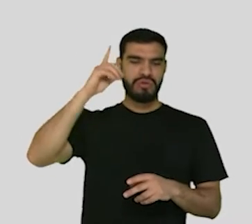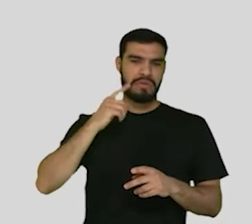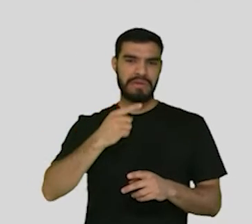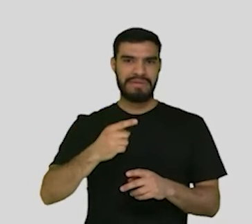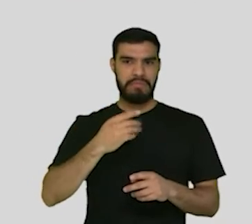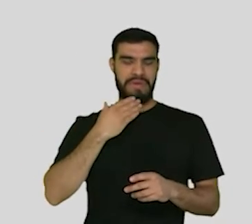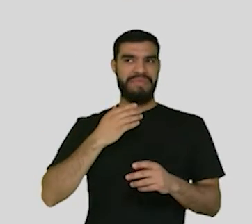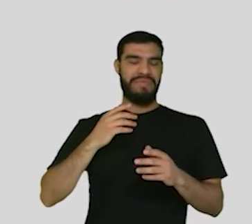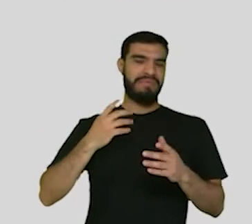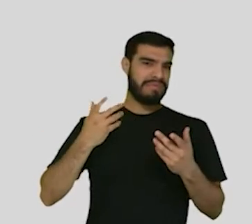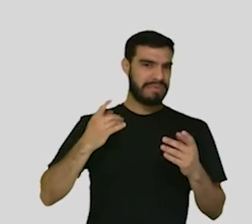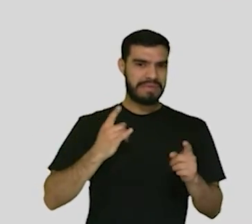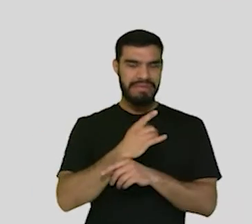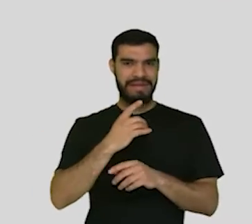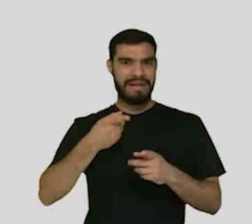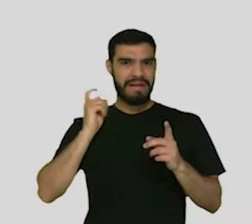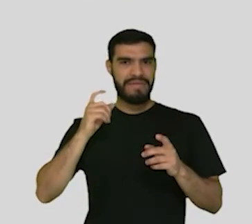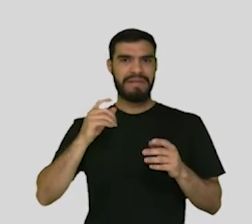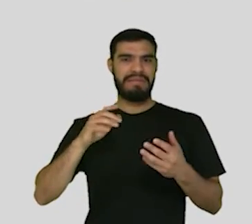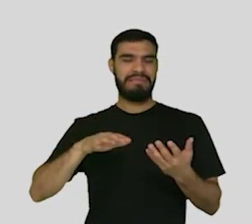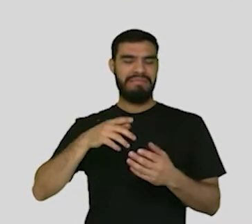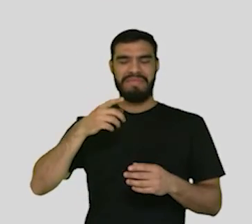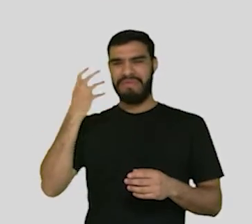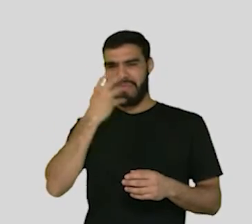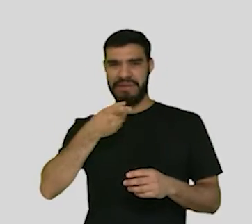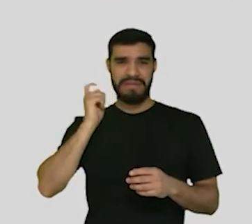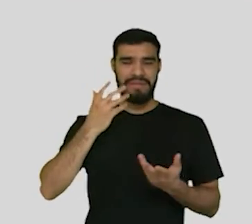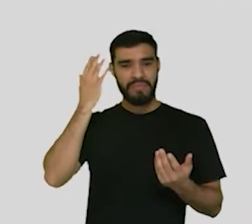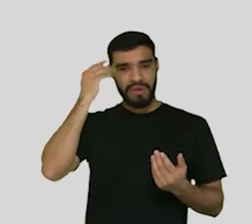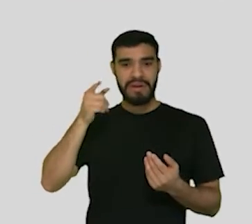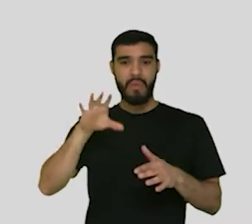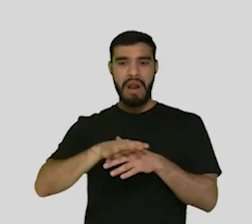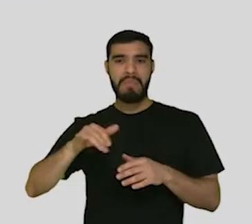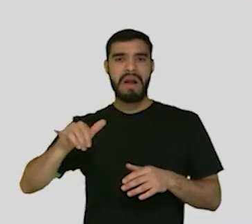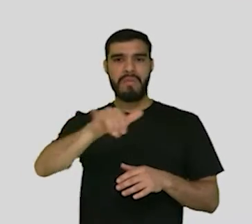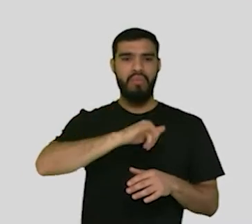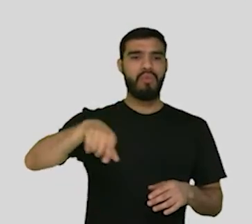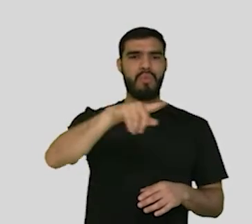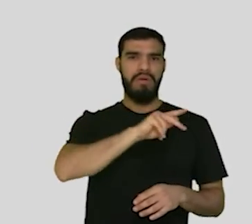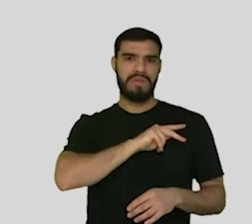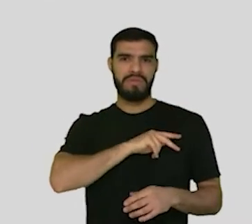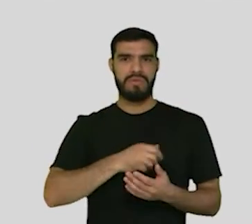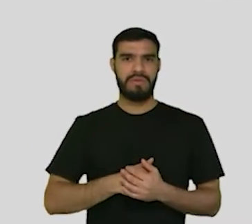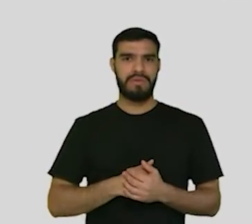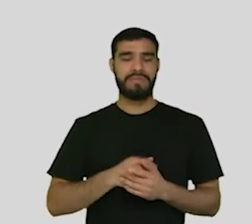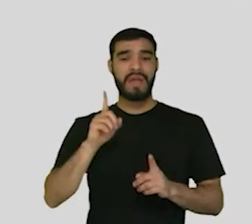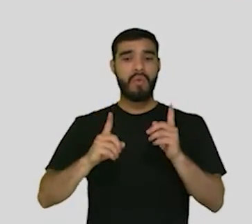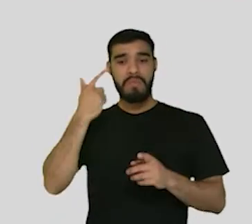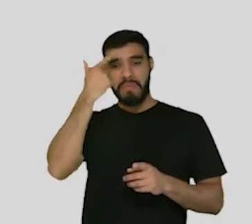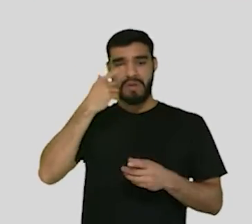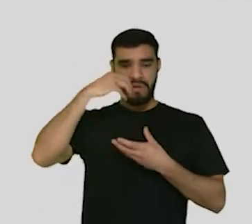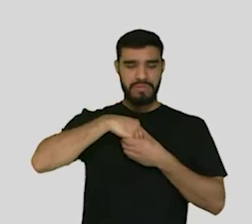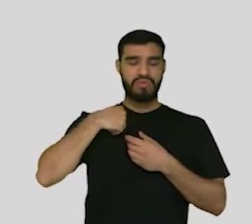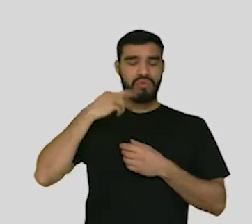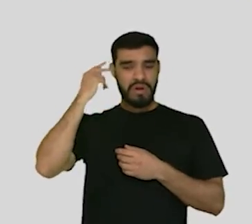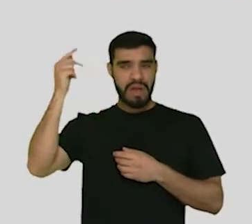manipula tapizá cuerape, o ma pope, ñapo y tu ure, ayepa. Porque independientemente de la. Petimba enigo pendere